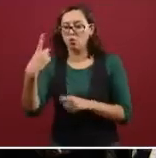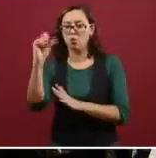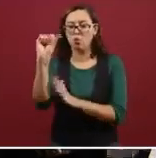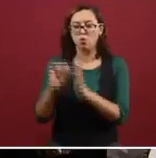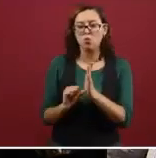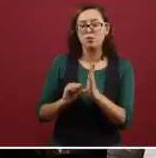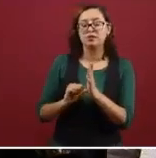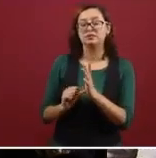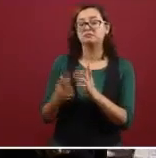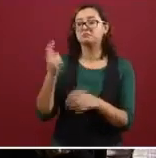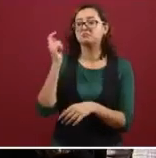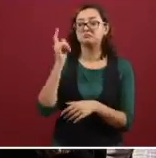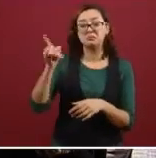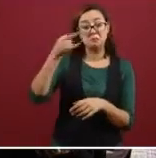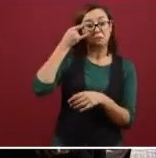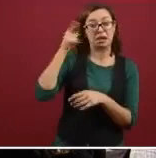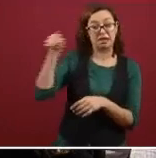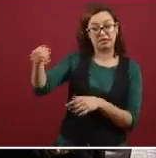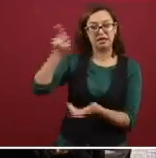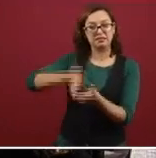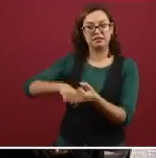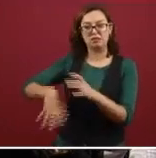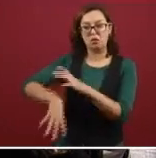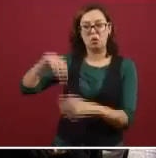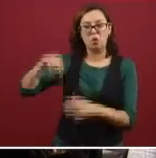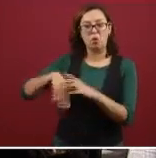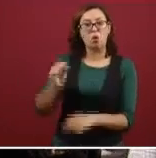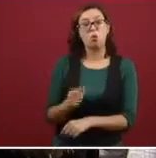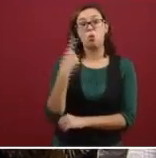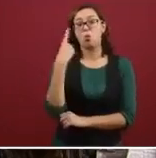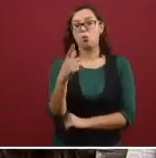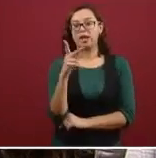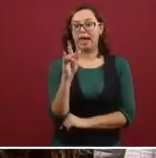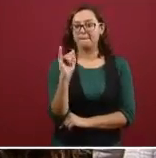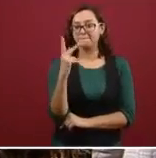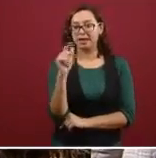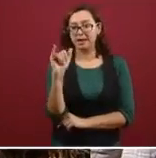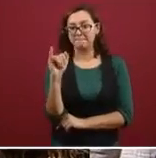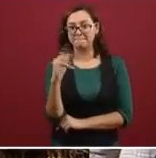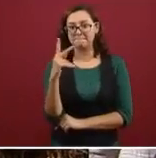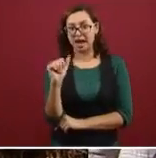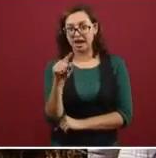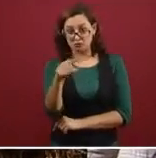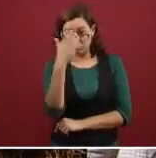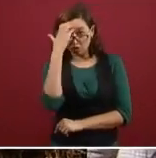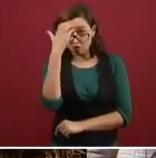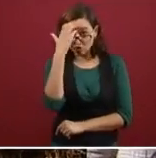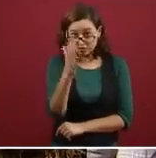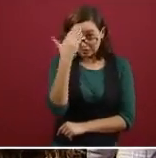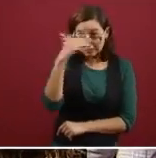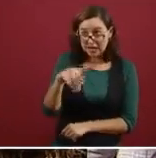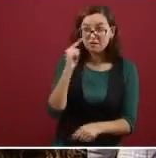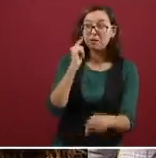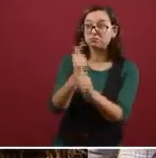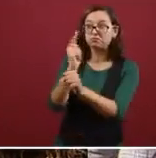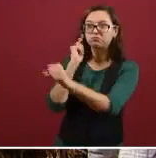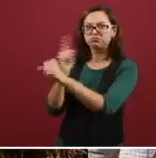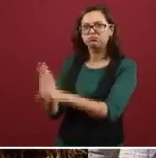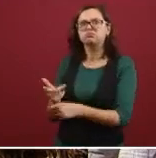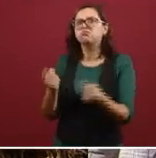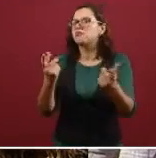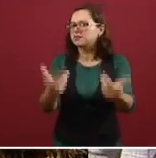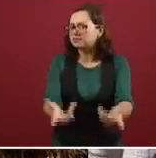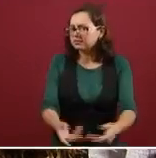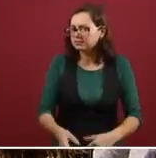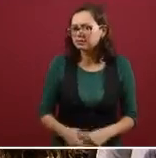cada pozo pueden llegar a sacar una pipa. ¿Usted ya tiene conocimiento de estos pozos y qué piensan hacer al